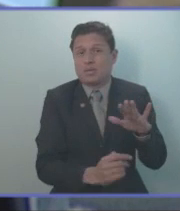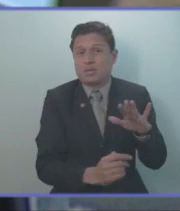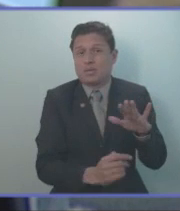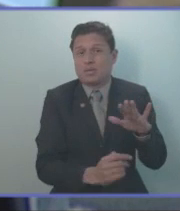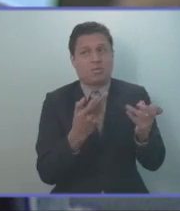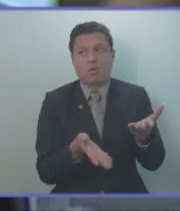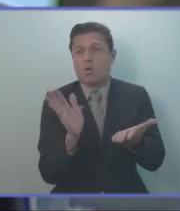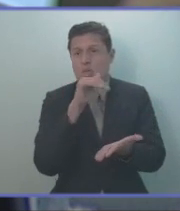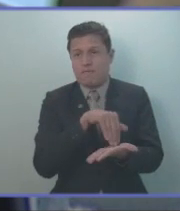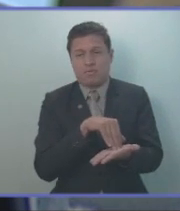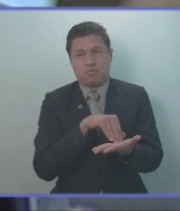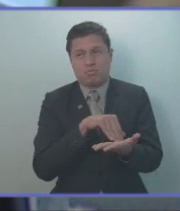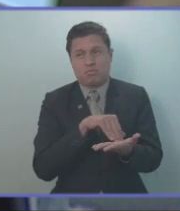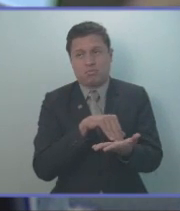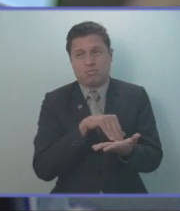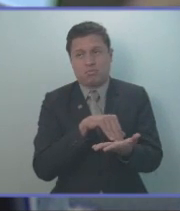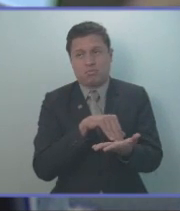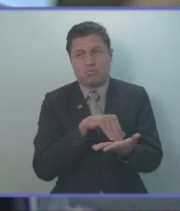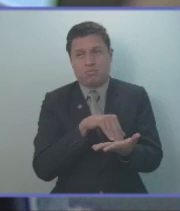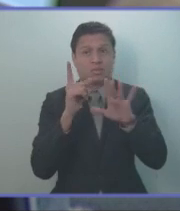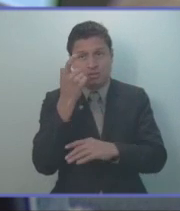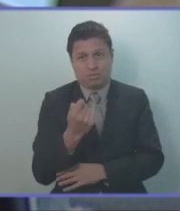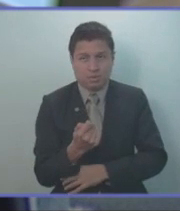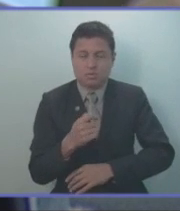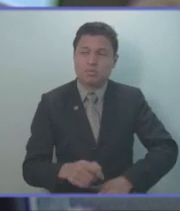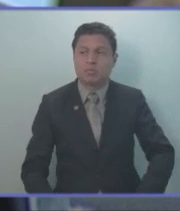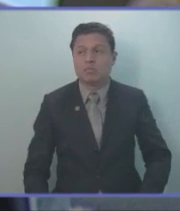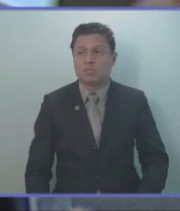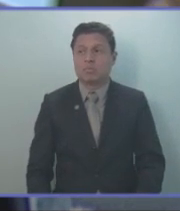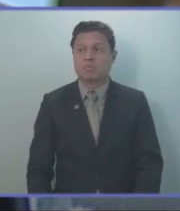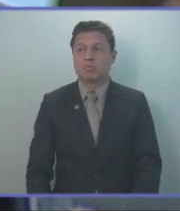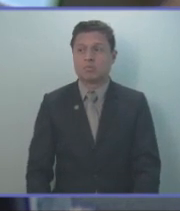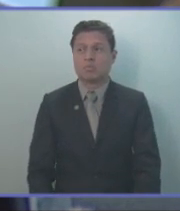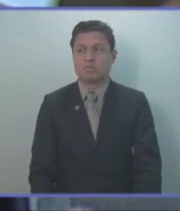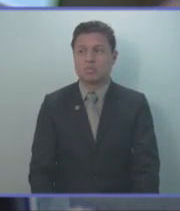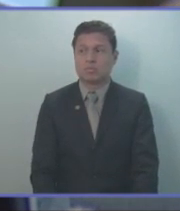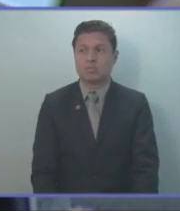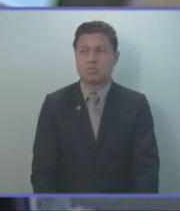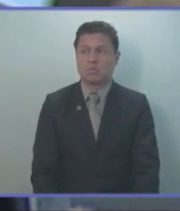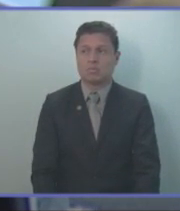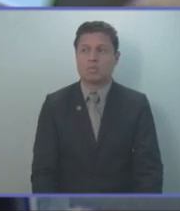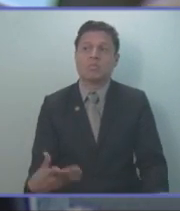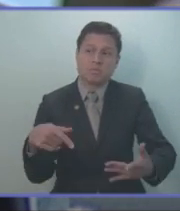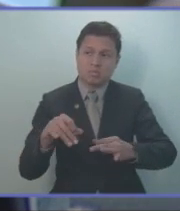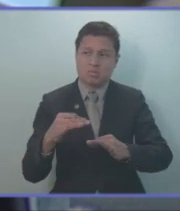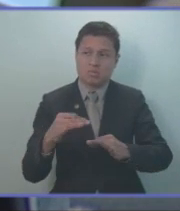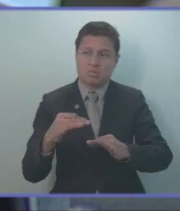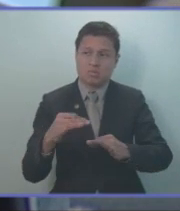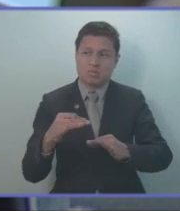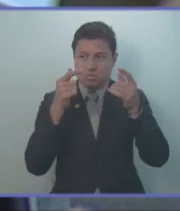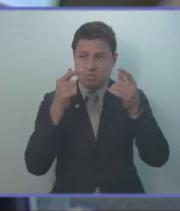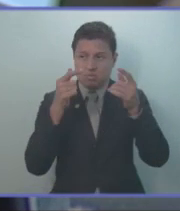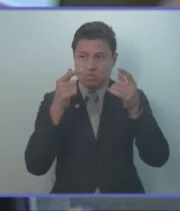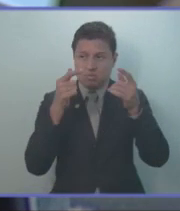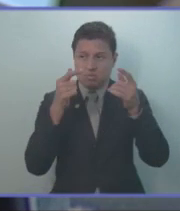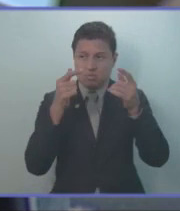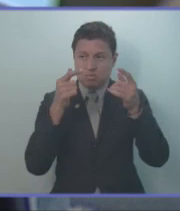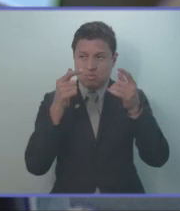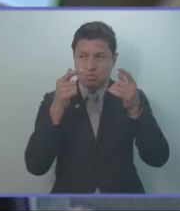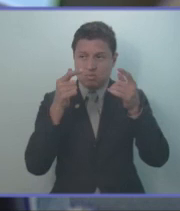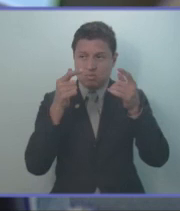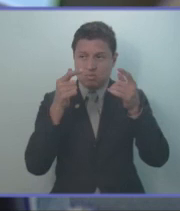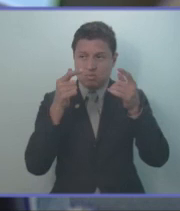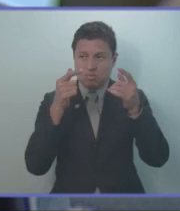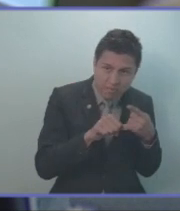o resolución del fondo del expediente, por cuanto no aprueba ni